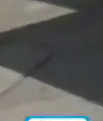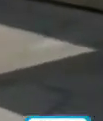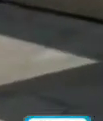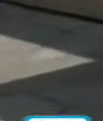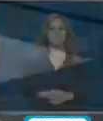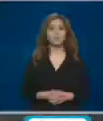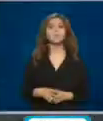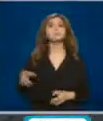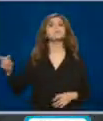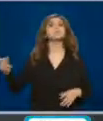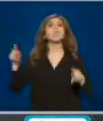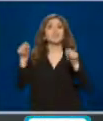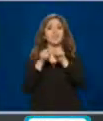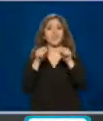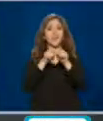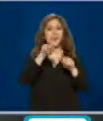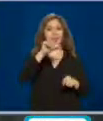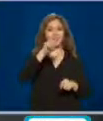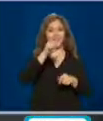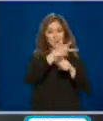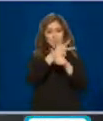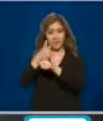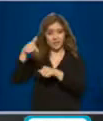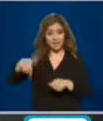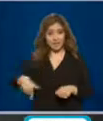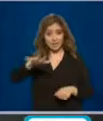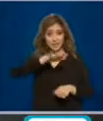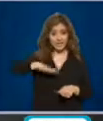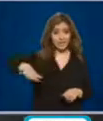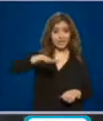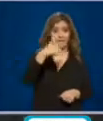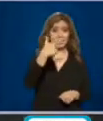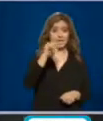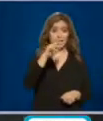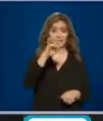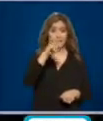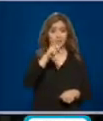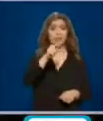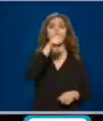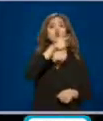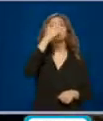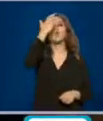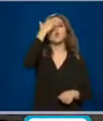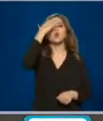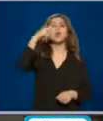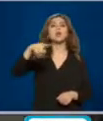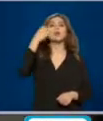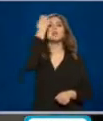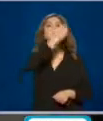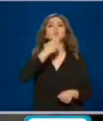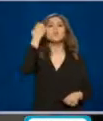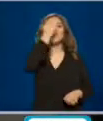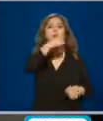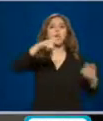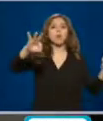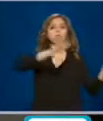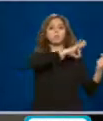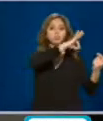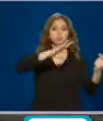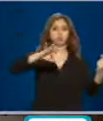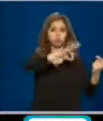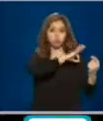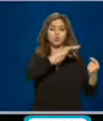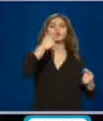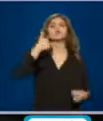Bueno, tío Alberto, aquí en Garibaldi, en una de sus placitas, encontramos esta escuela del mariachi.